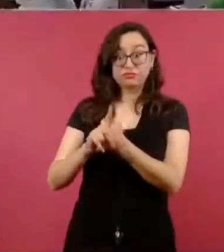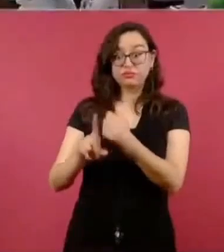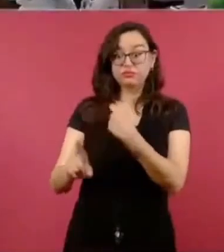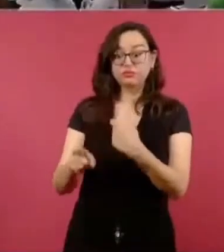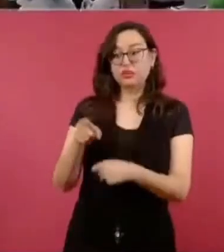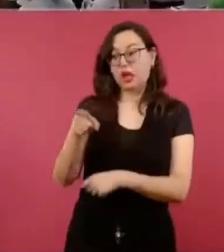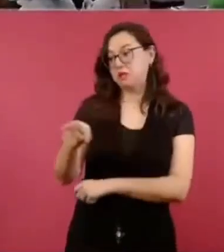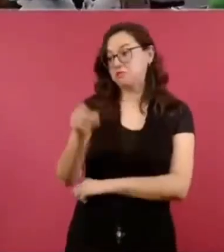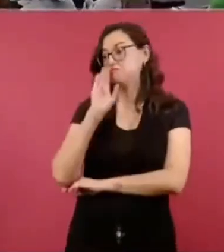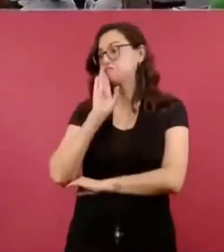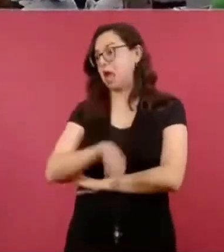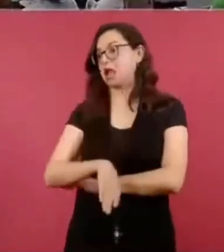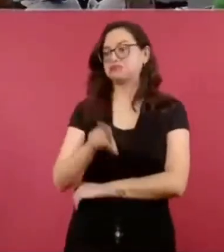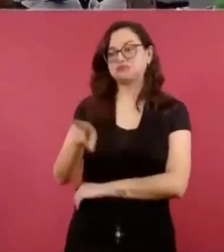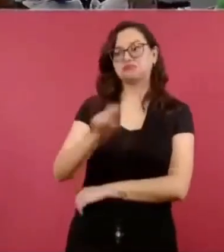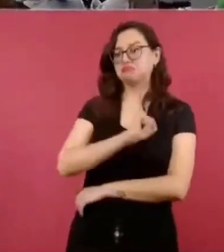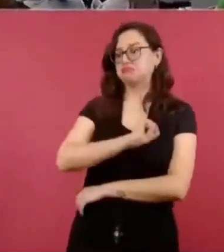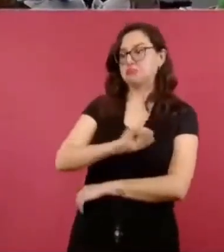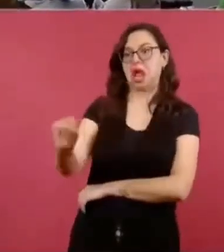calificarlos,